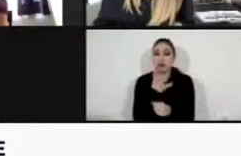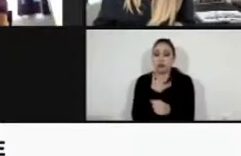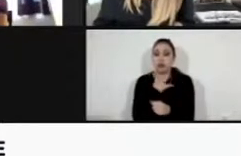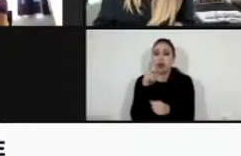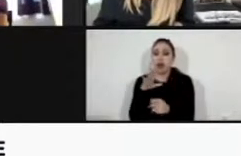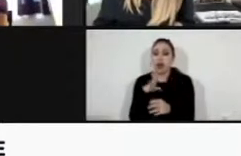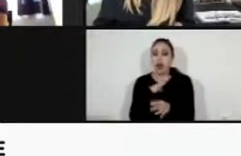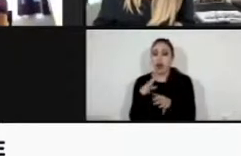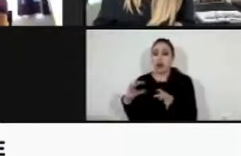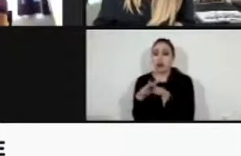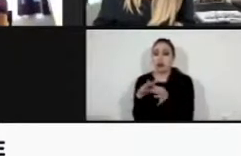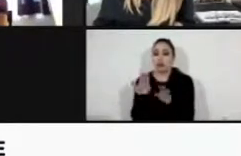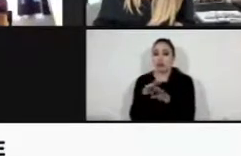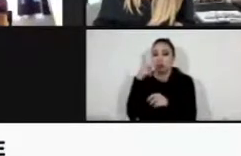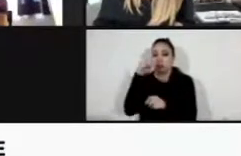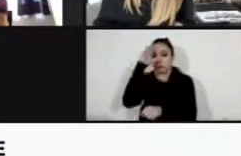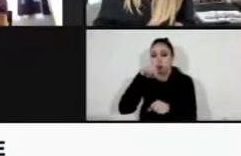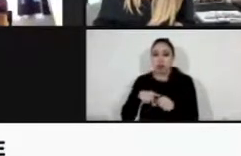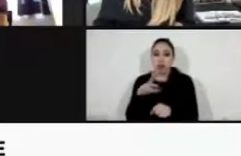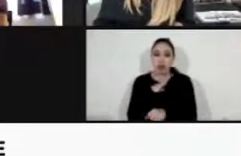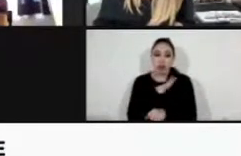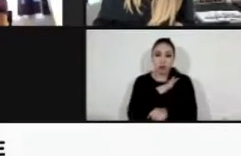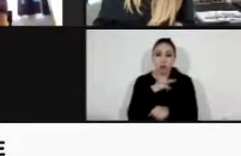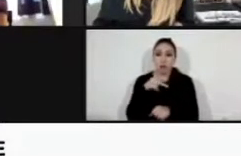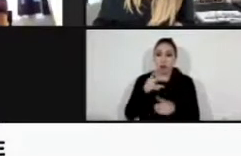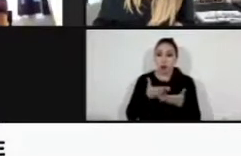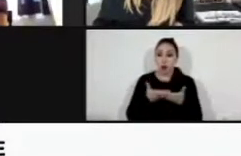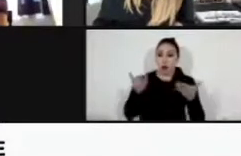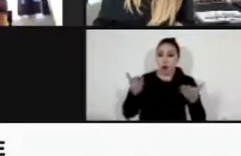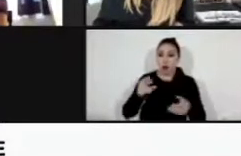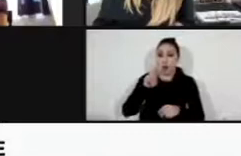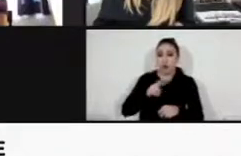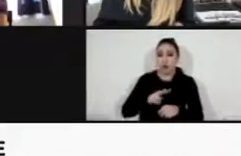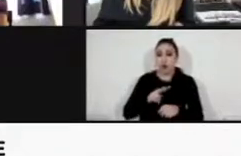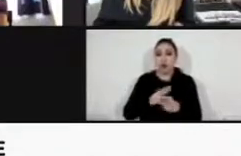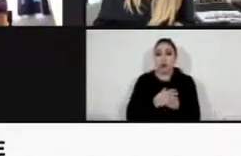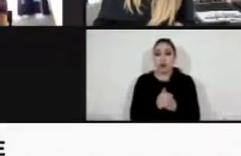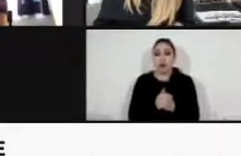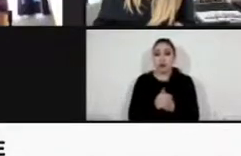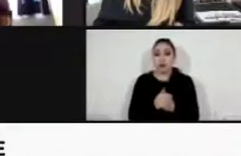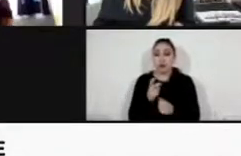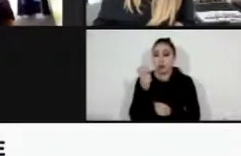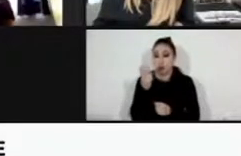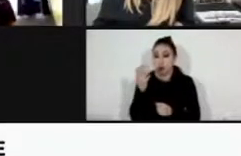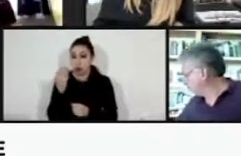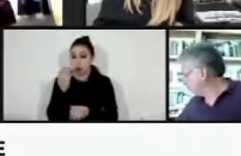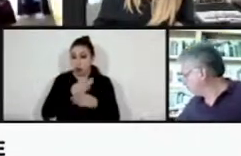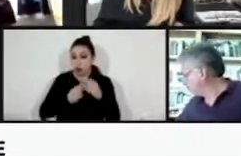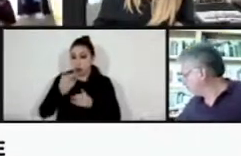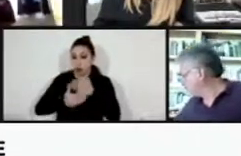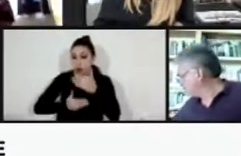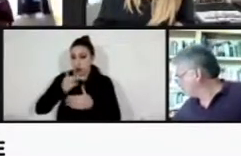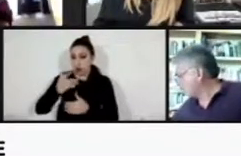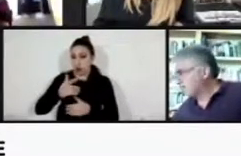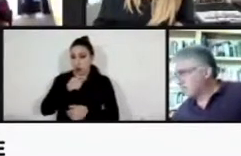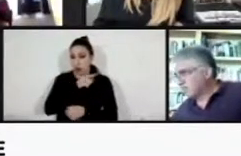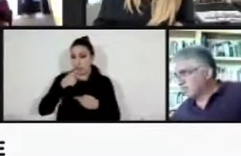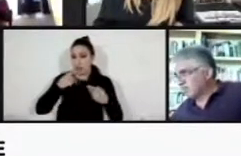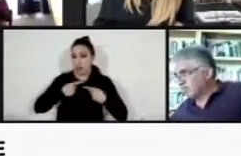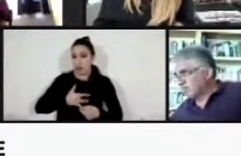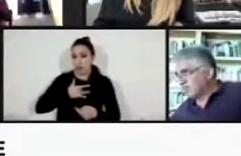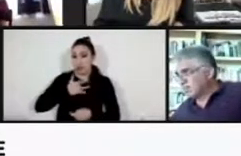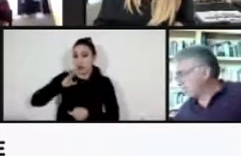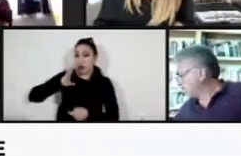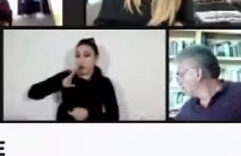de expertos. Sin embargo, el verdadero logro para las y los galardonados es ser congruentes con